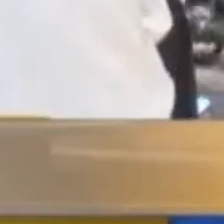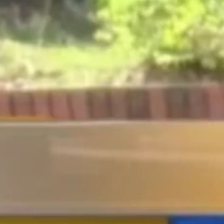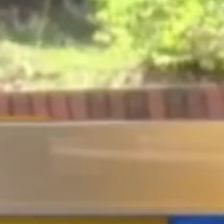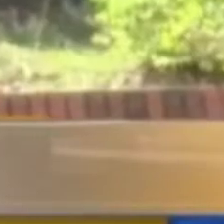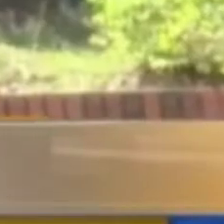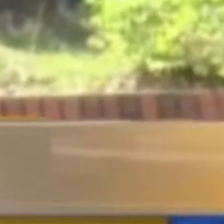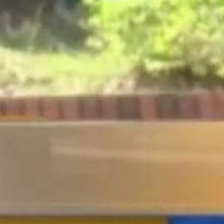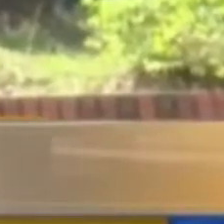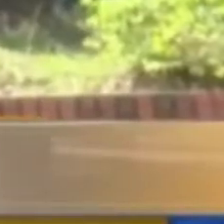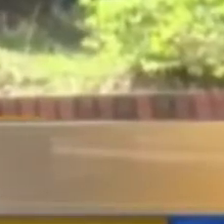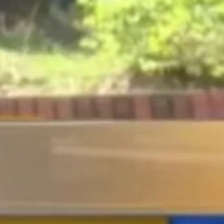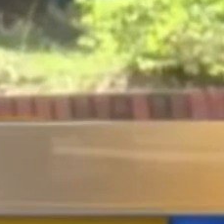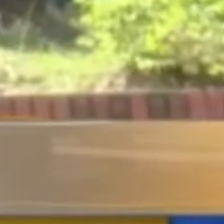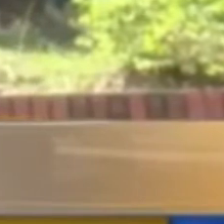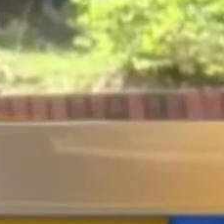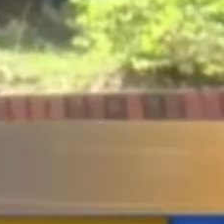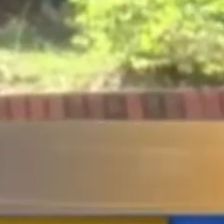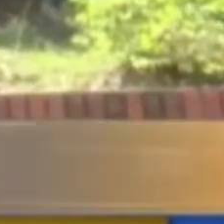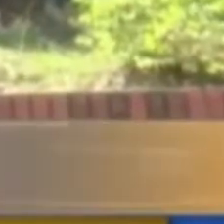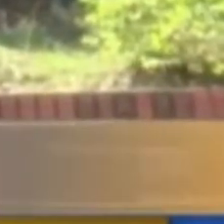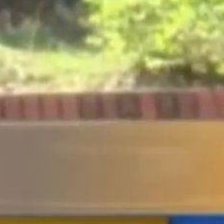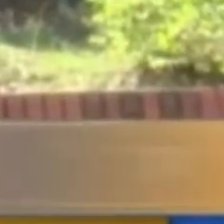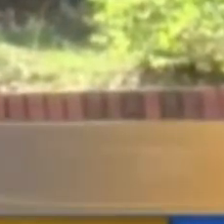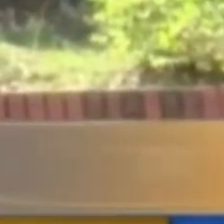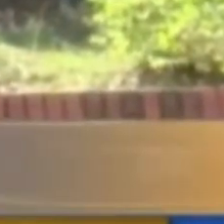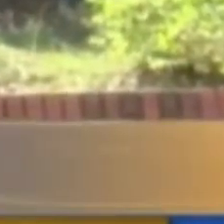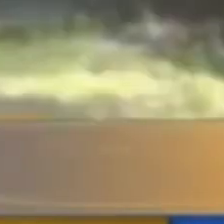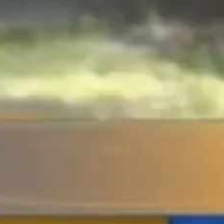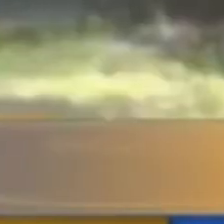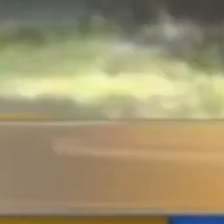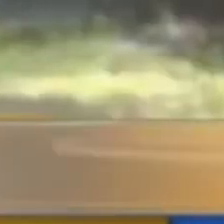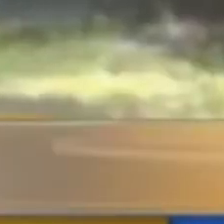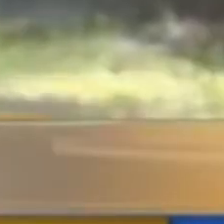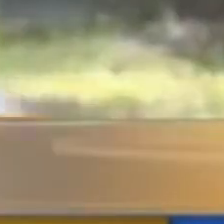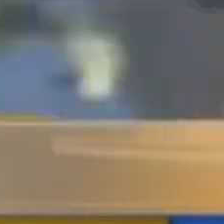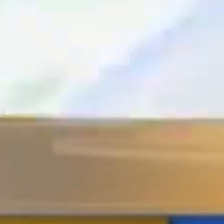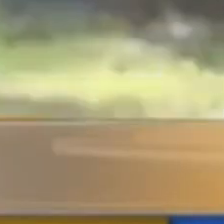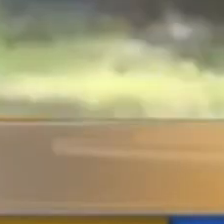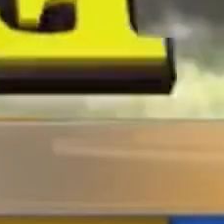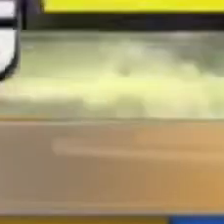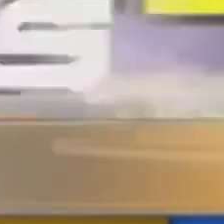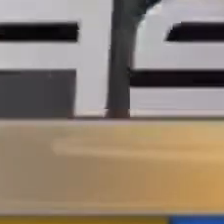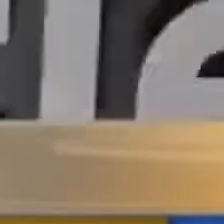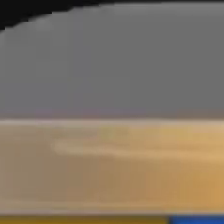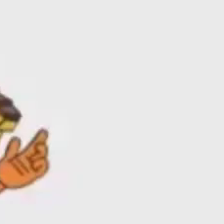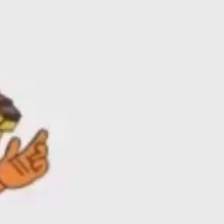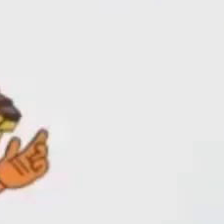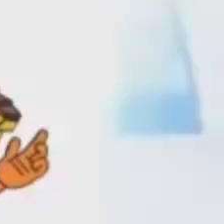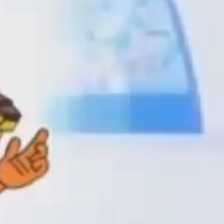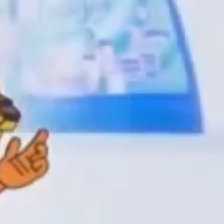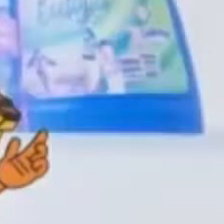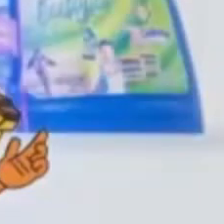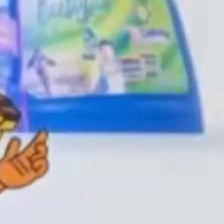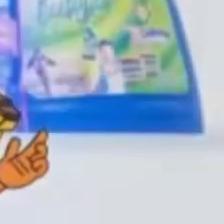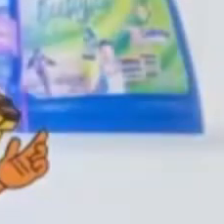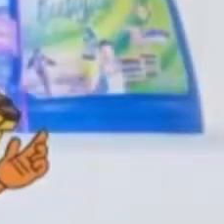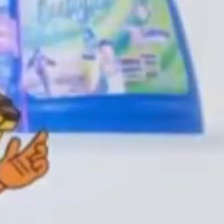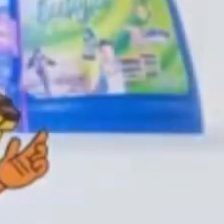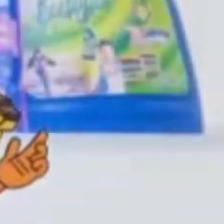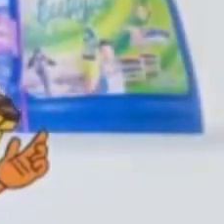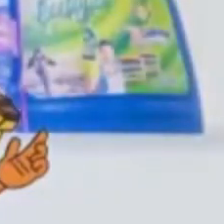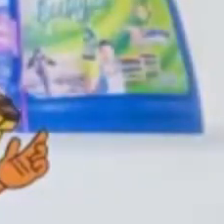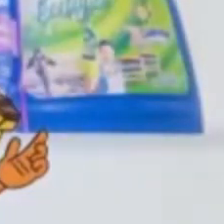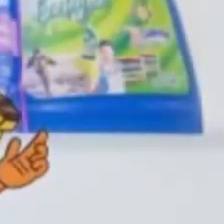local, anuncia para noviembre próximo una pasarela especial. Conozca detalles en esta emisión. Con el patrocinio de productos